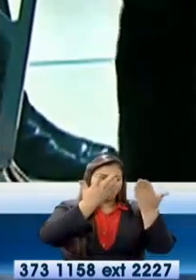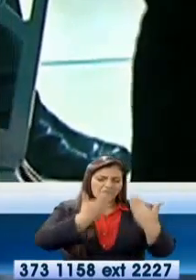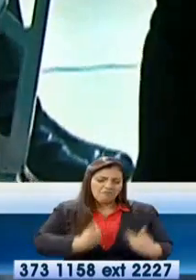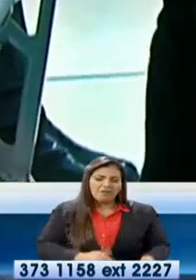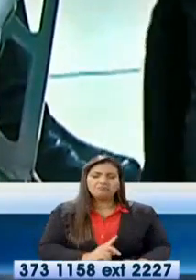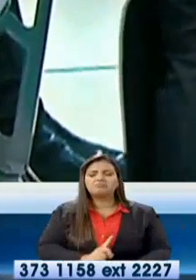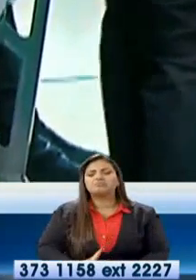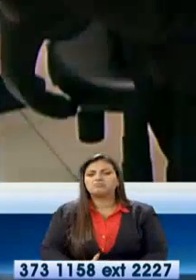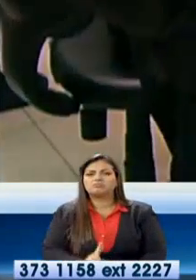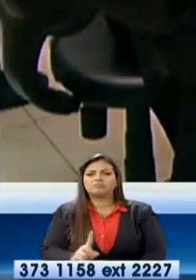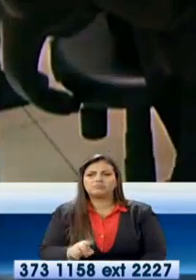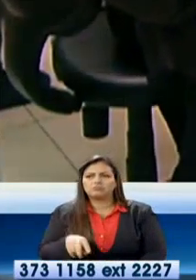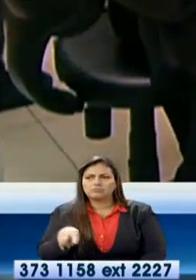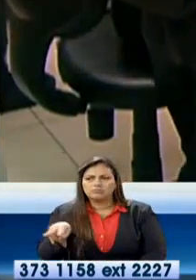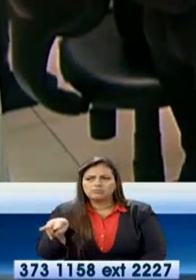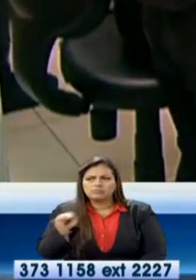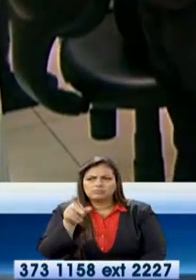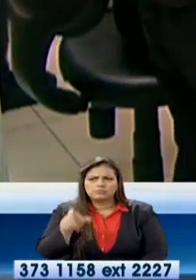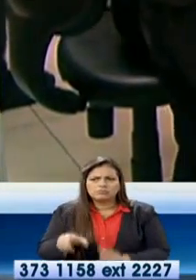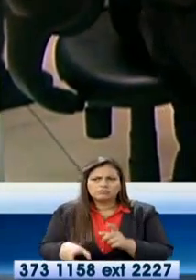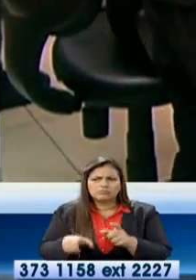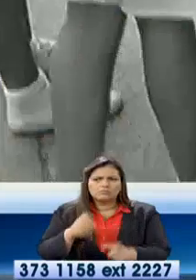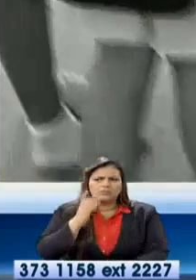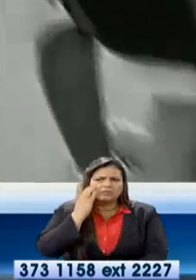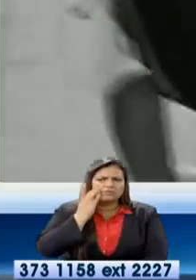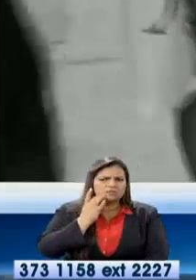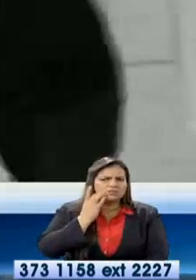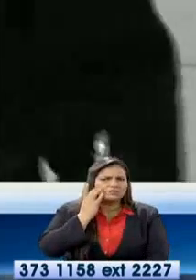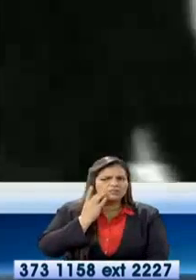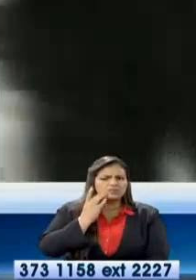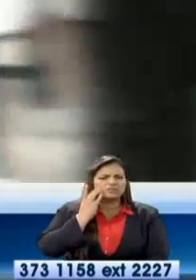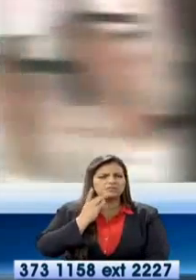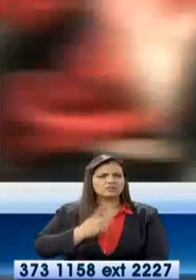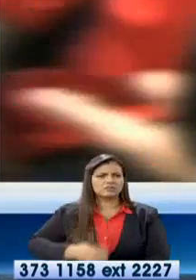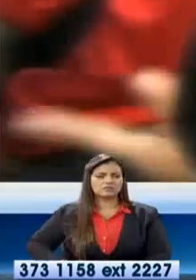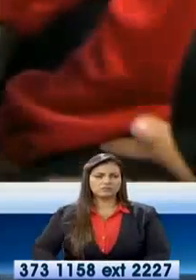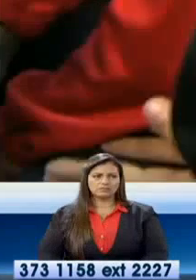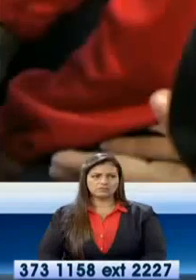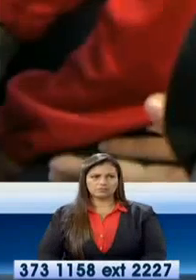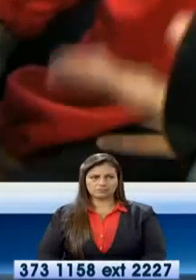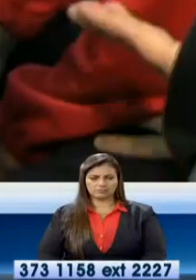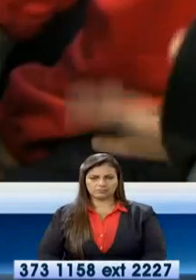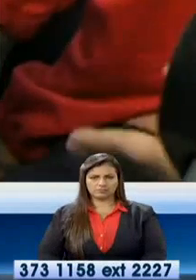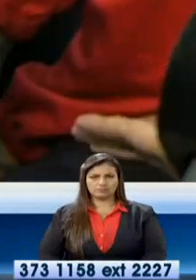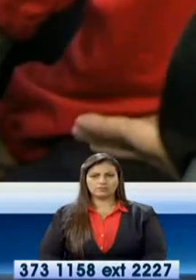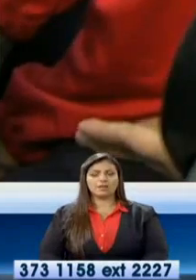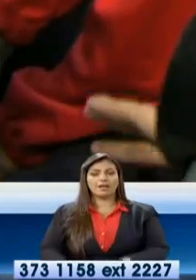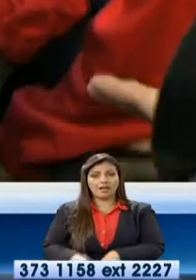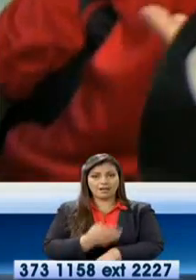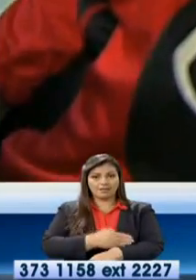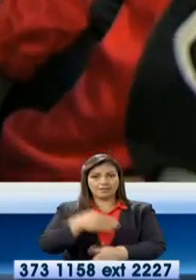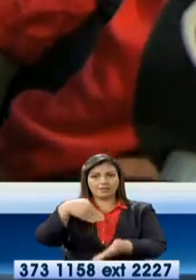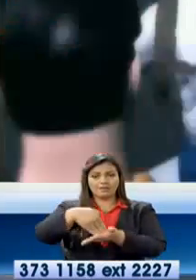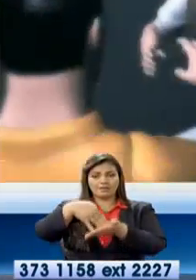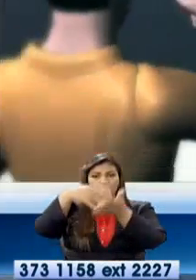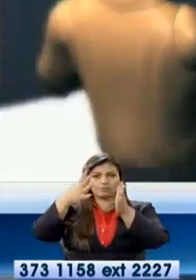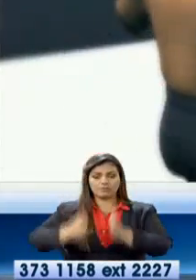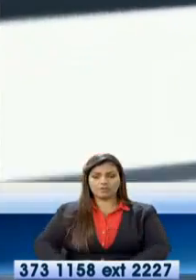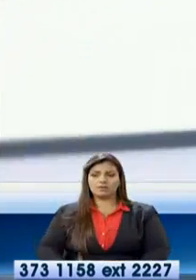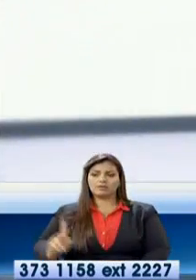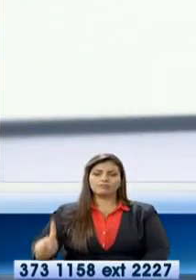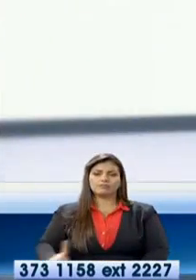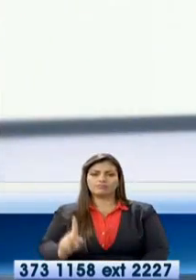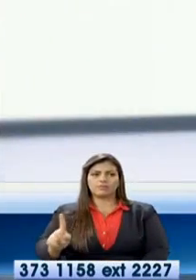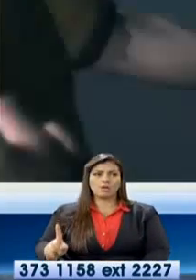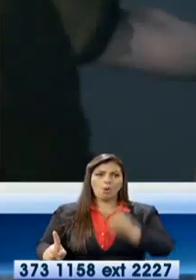el asalto a un estudiante de un colegio nacional ubicado en la vía Daule. Tres tipos que le habían robado y le habían golpeado. Entonces en lo